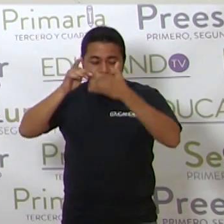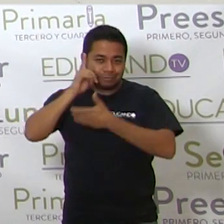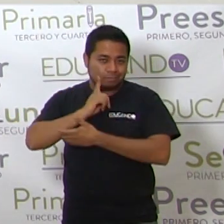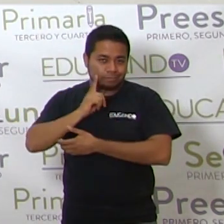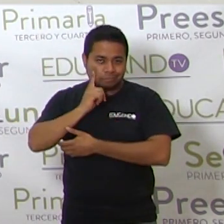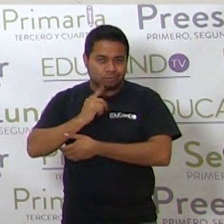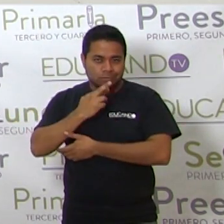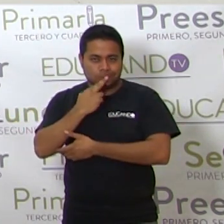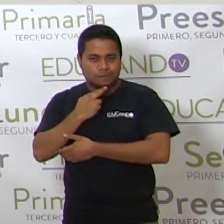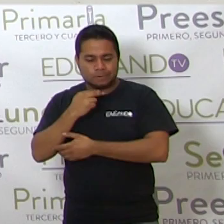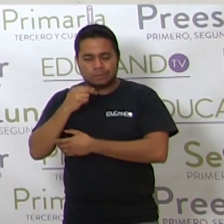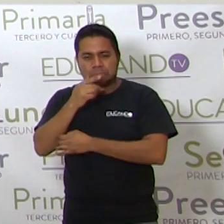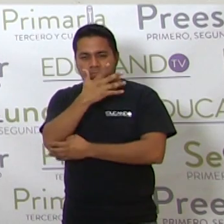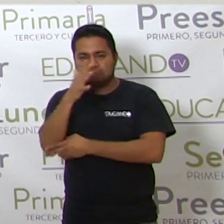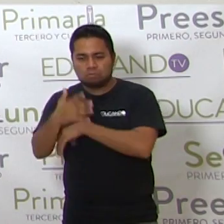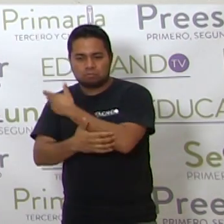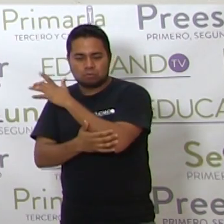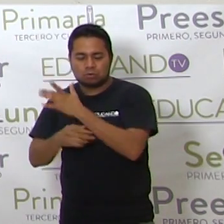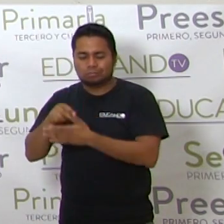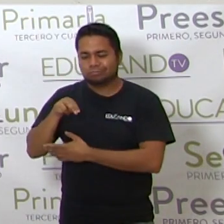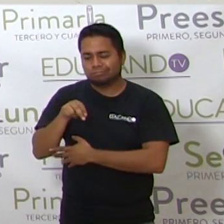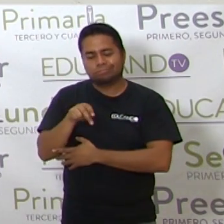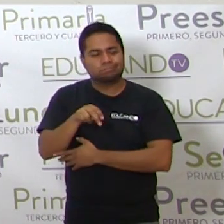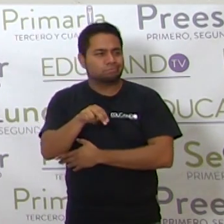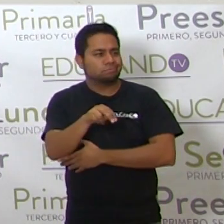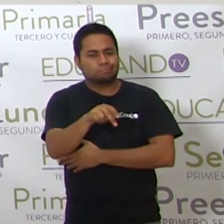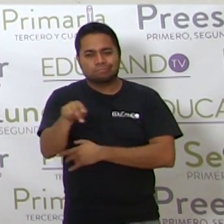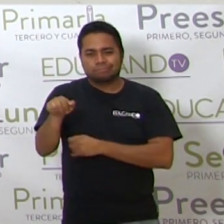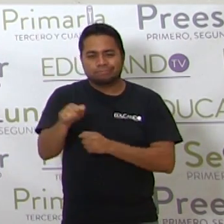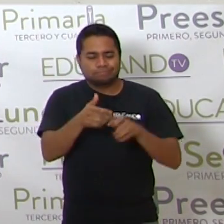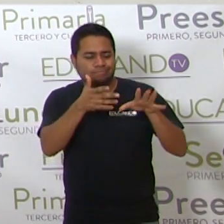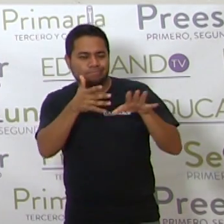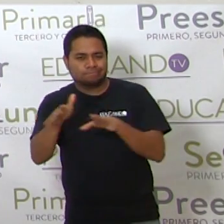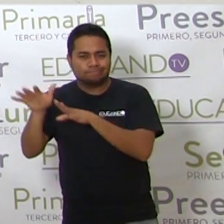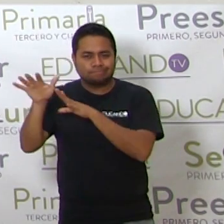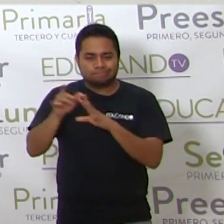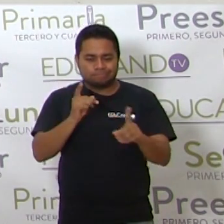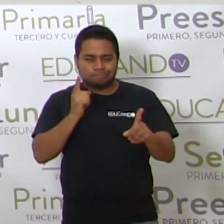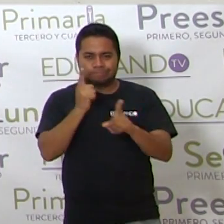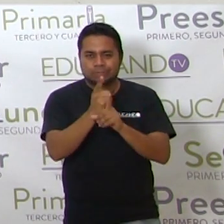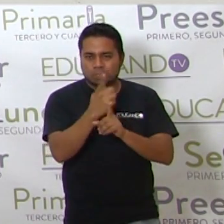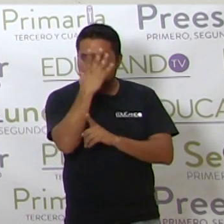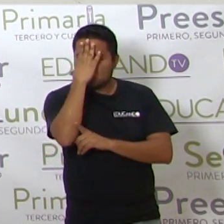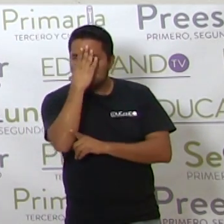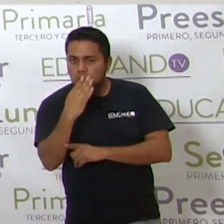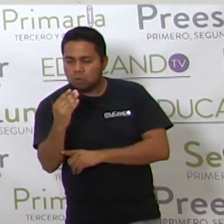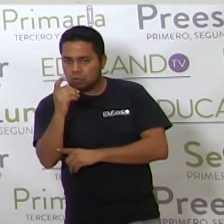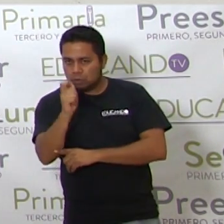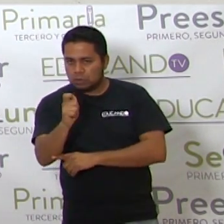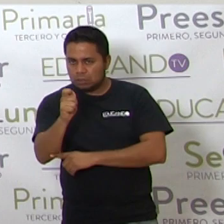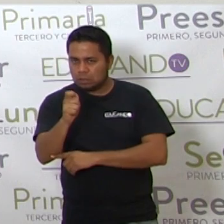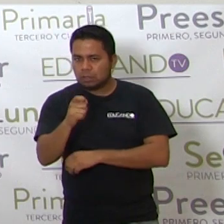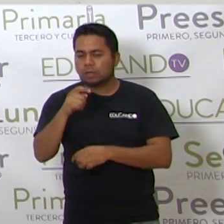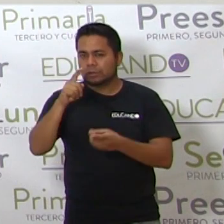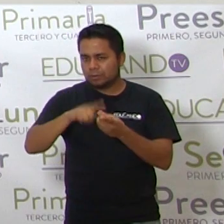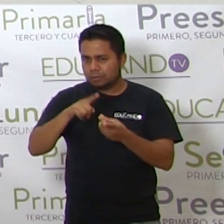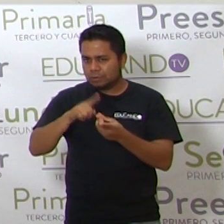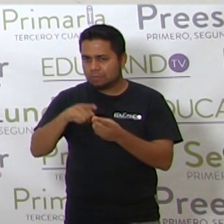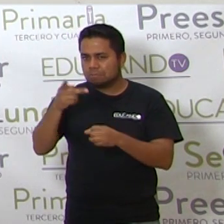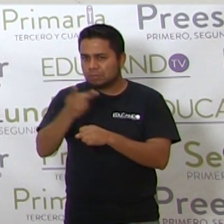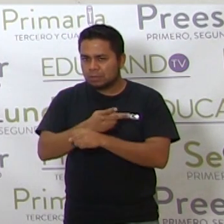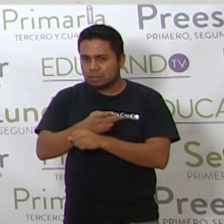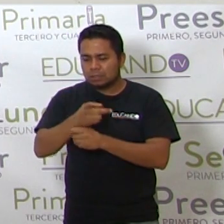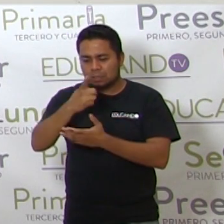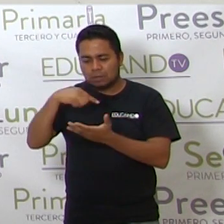se encuentra el lobo acto número 2 tiene como descripción o escenografía el paisaje de un